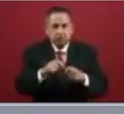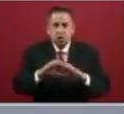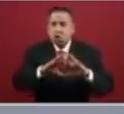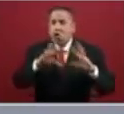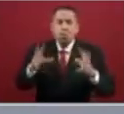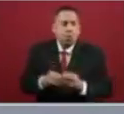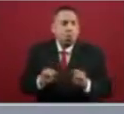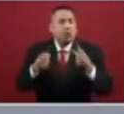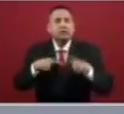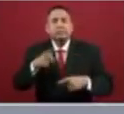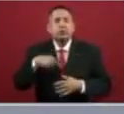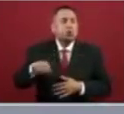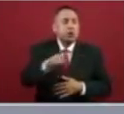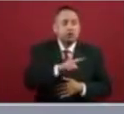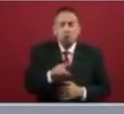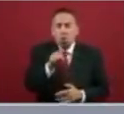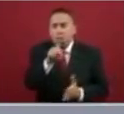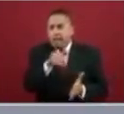de beneficiarios.